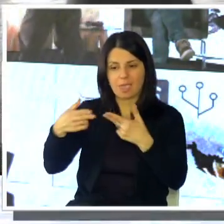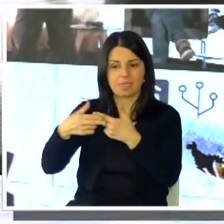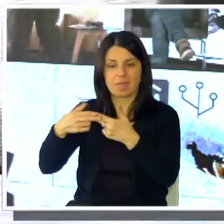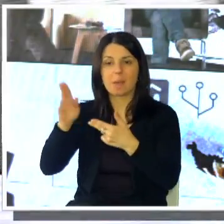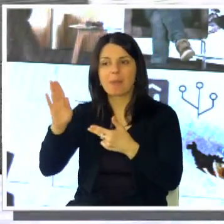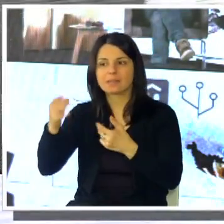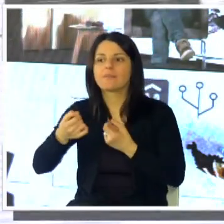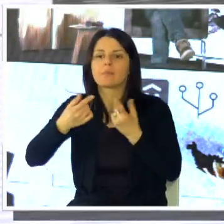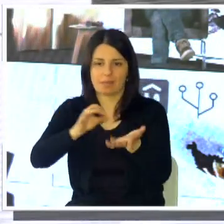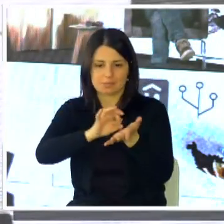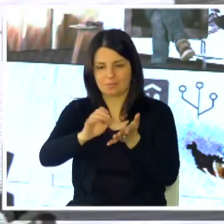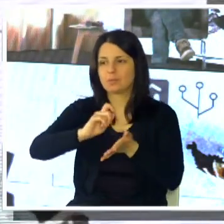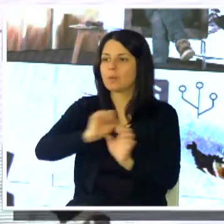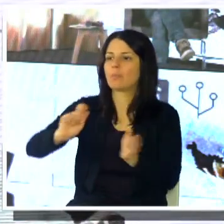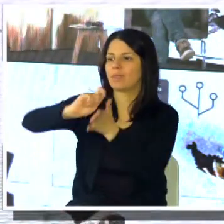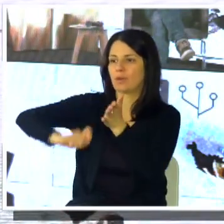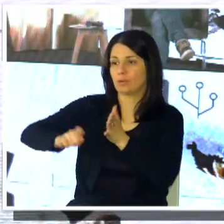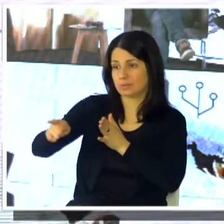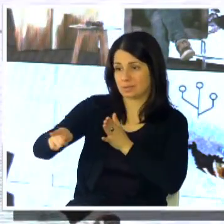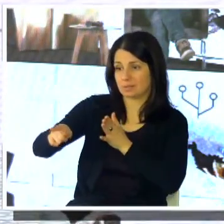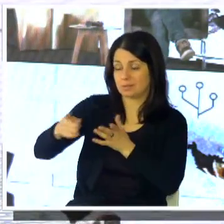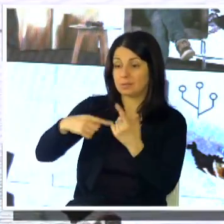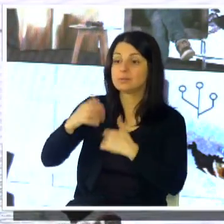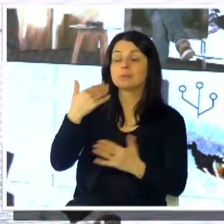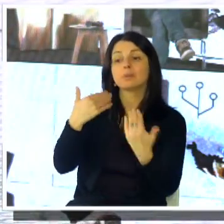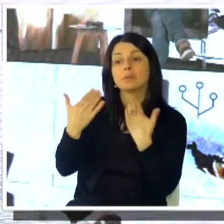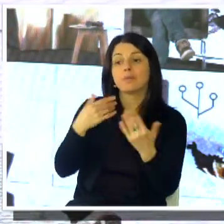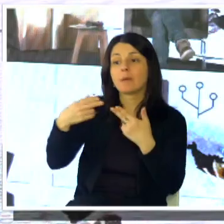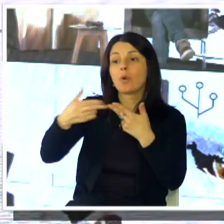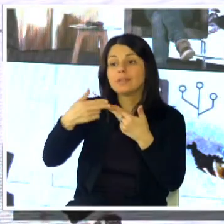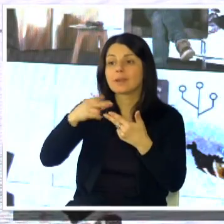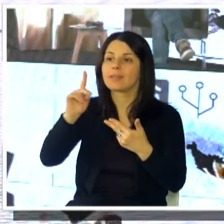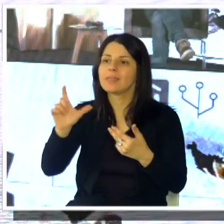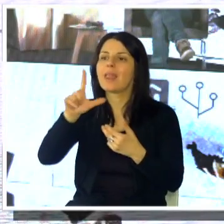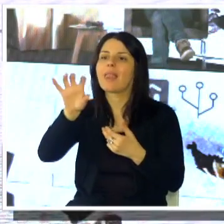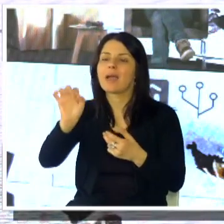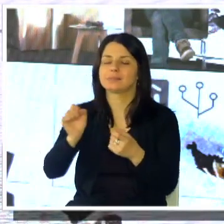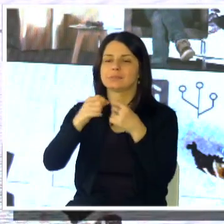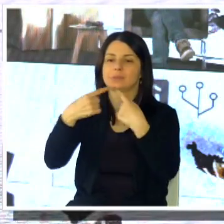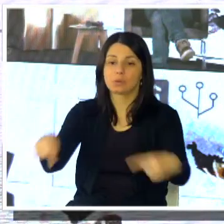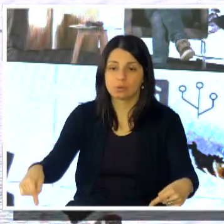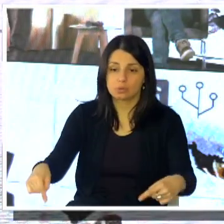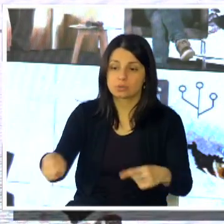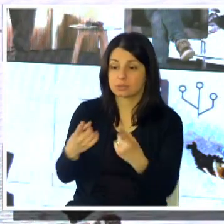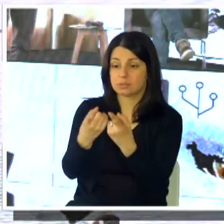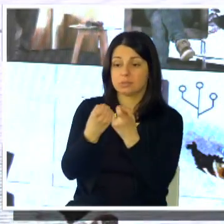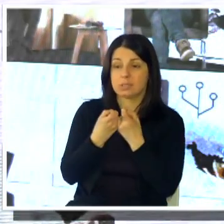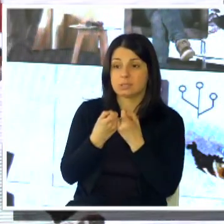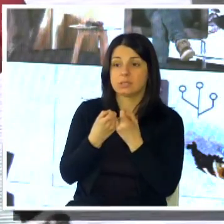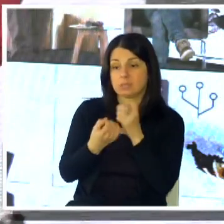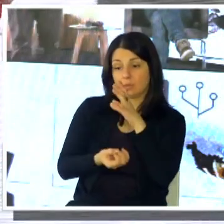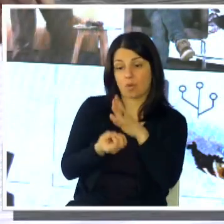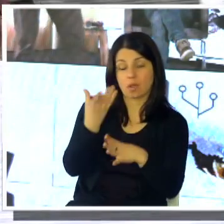ofrecen esos servicios. Por eso, cuando estamos hablando de Internet de las Cosas, y necesitamos